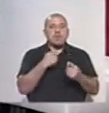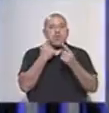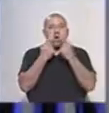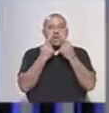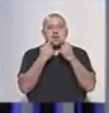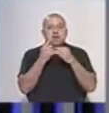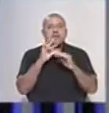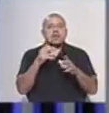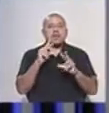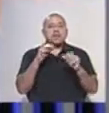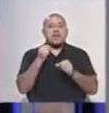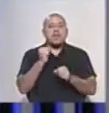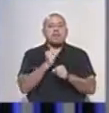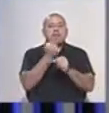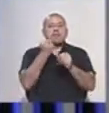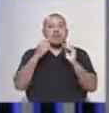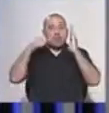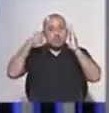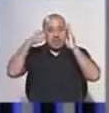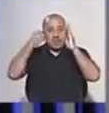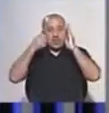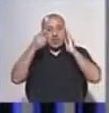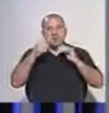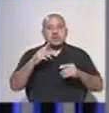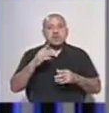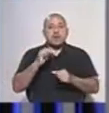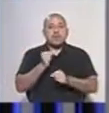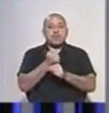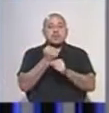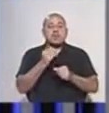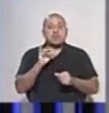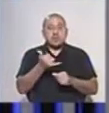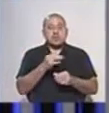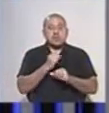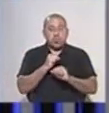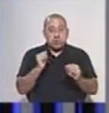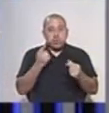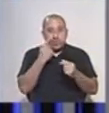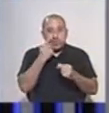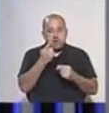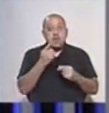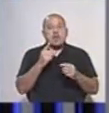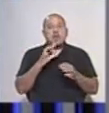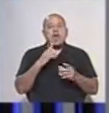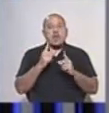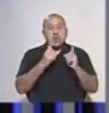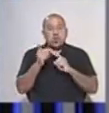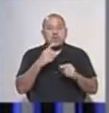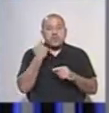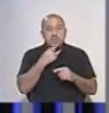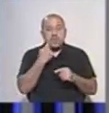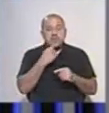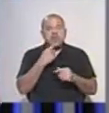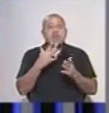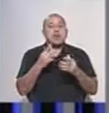para los Oscars. Iremos repasando algunas de las películas que se pueden ver, que ya están en cartel, y las que se van a ir estrenando para mejor, que